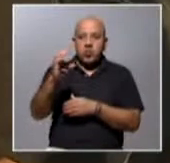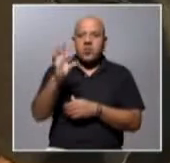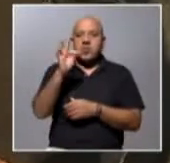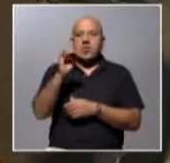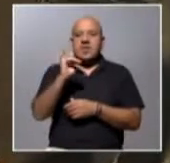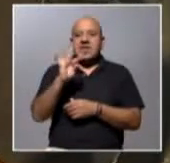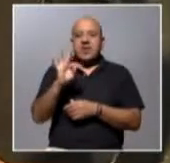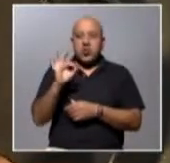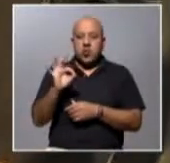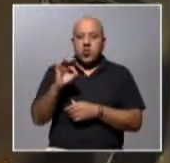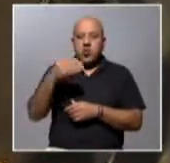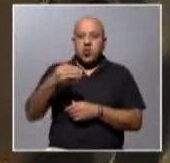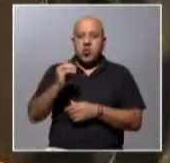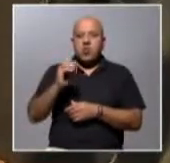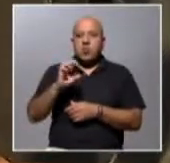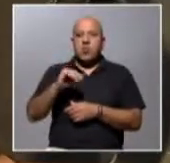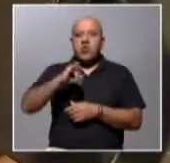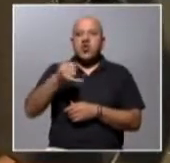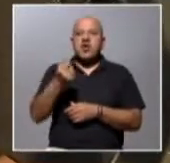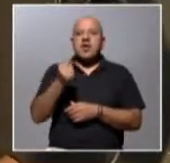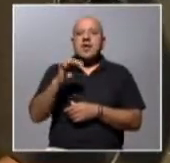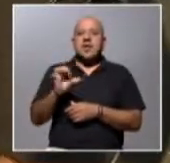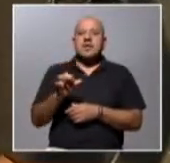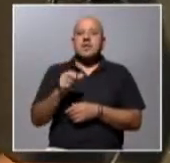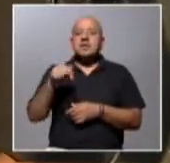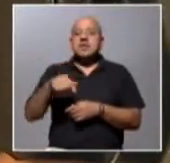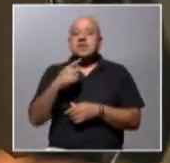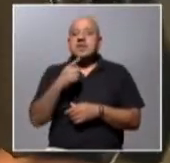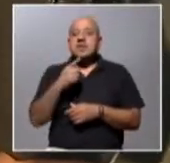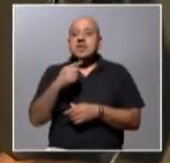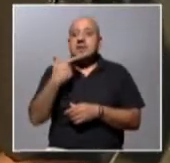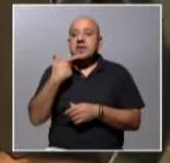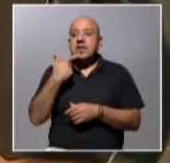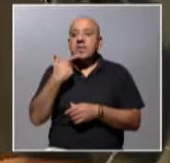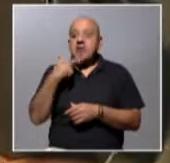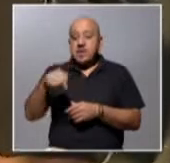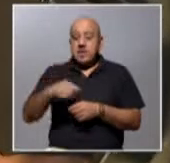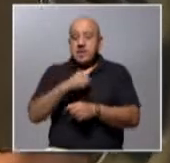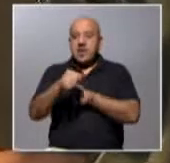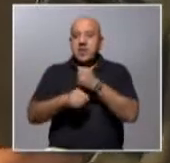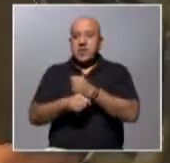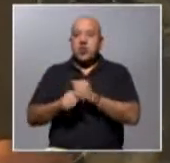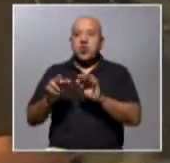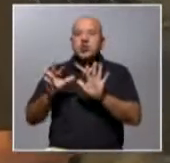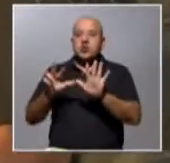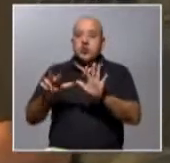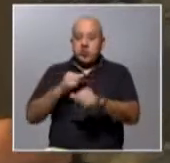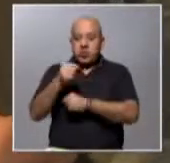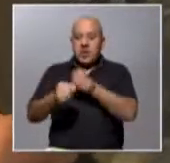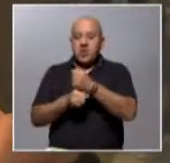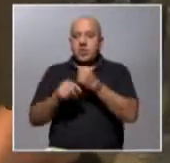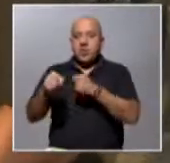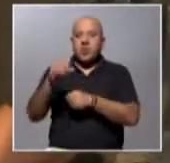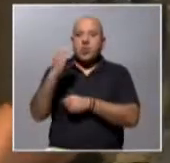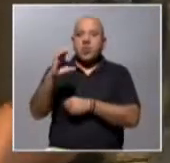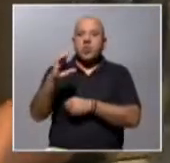es un club casi centenario, o sea, en septiembre de este año cumple 88 años, o sea, estamos cerca de los 100 años,